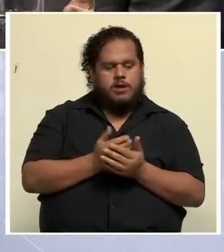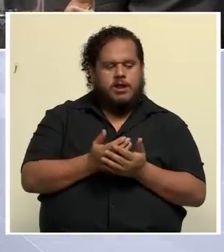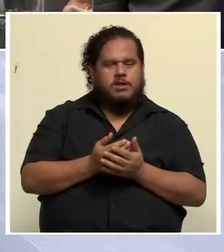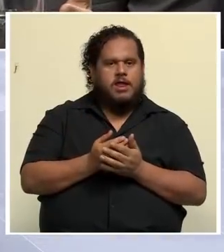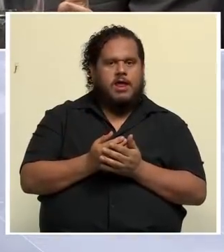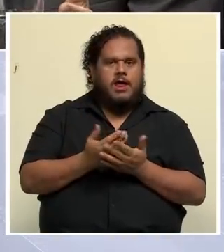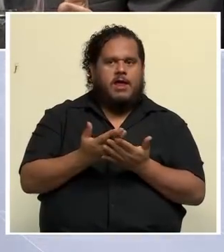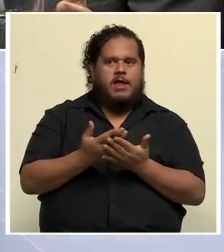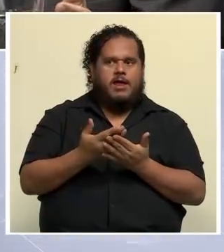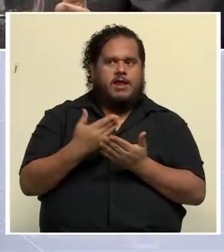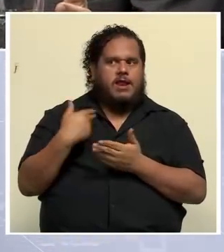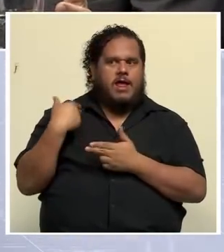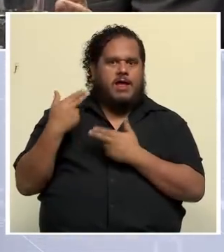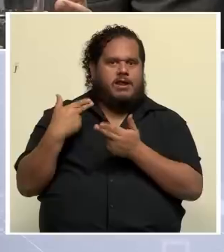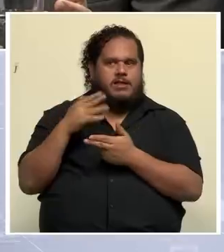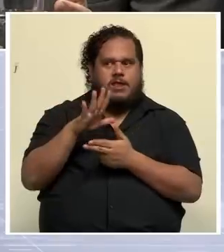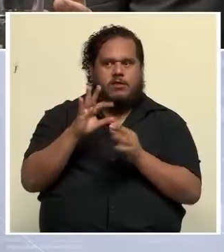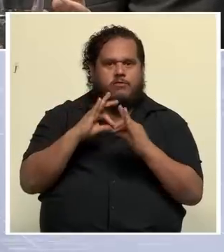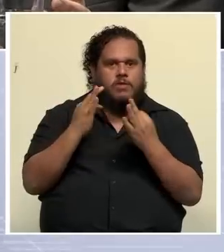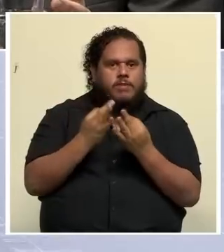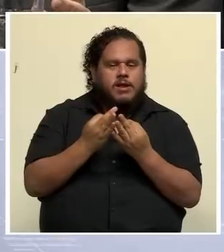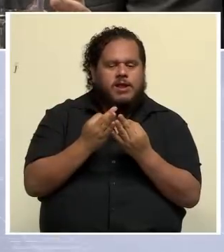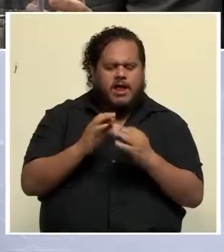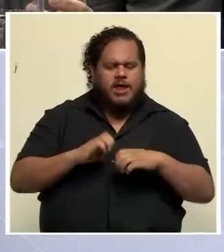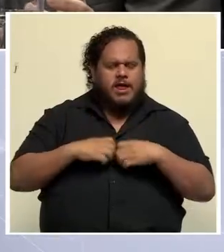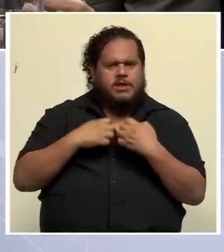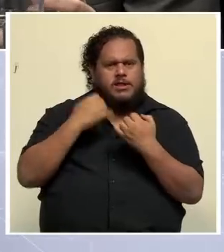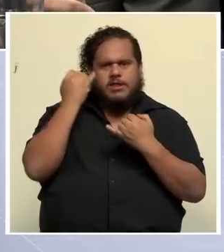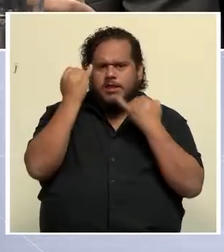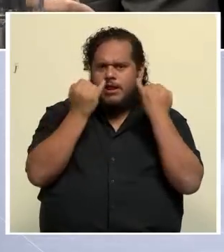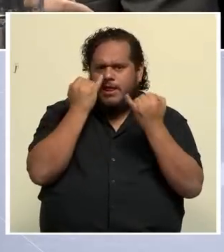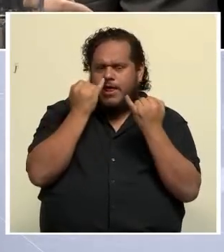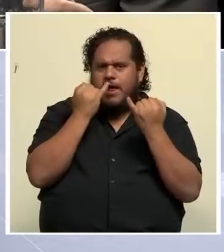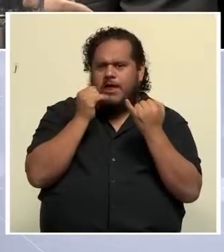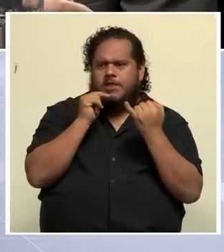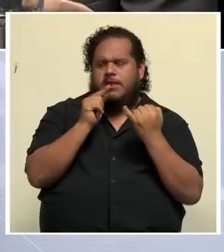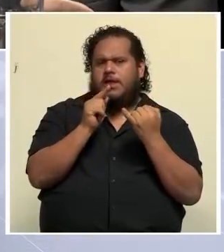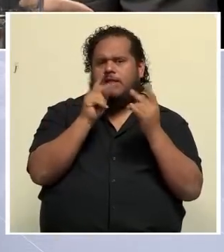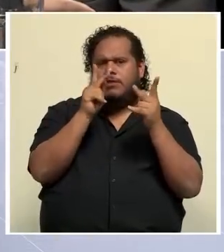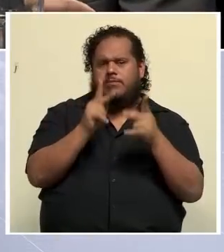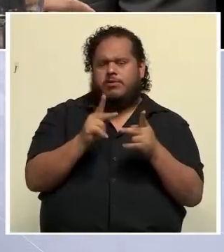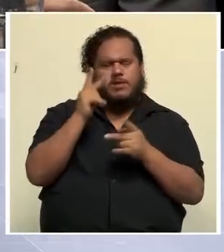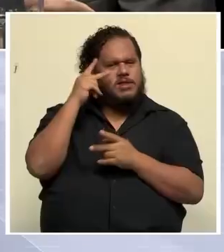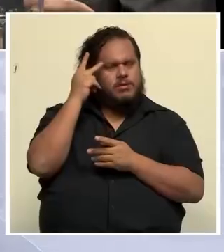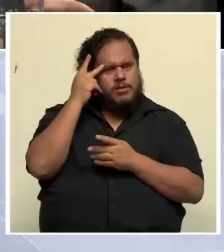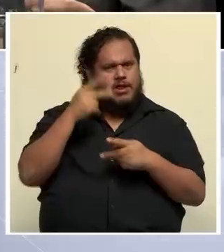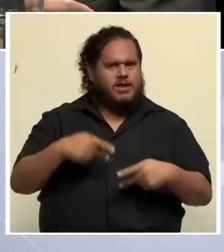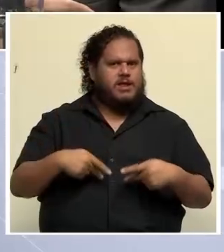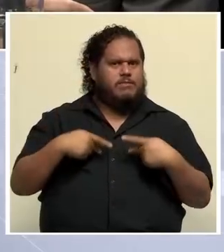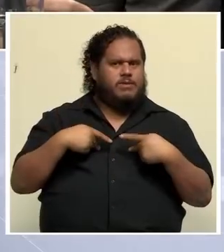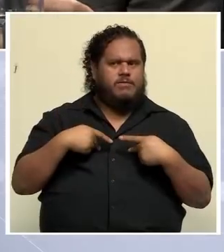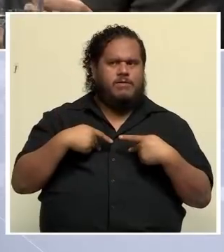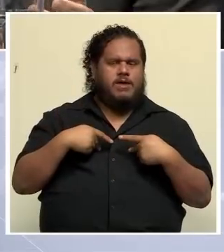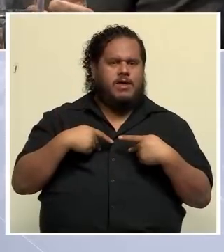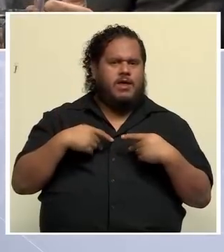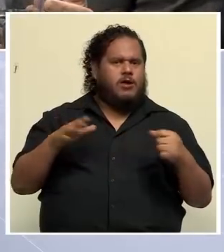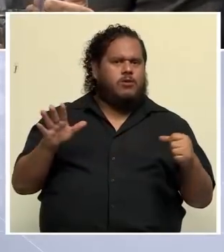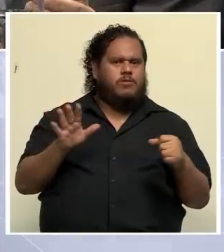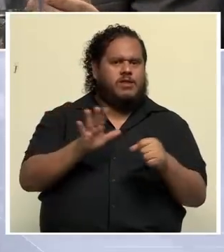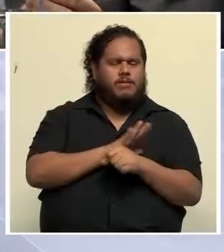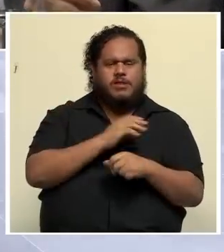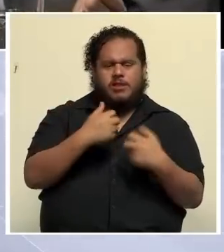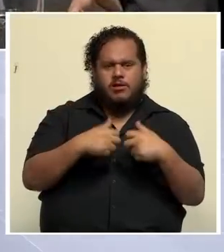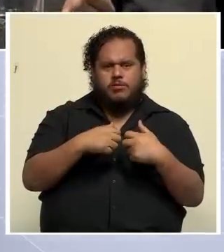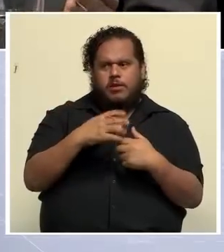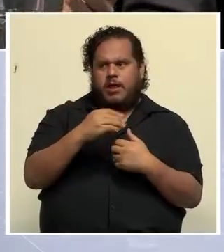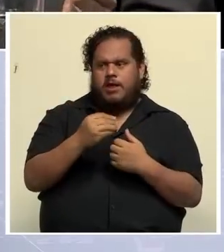de su familia. Finalmente existe la idea de que es un personaje de la política que vive completamente rodeado de la controversia,